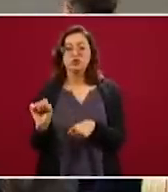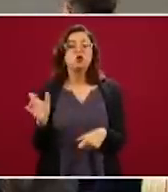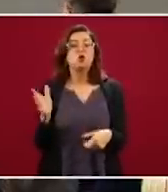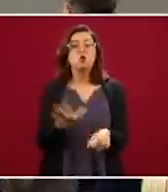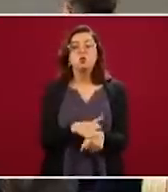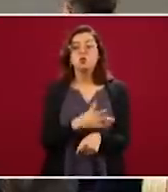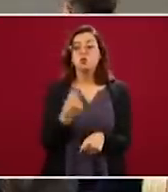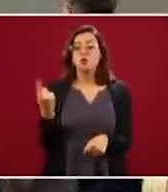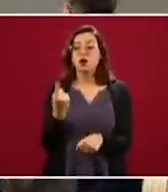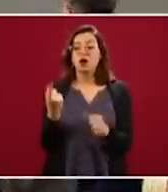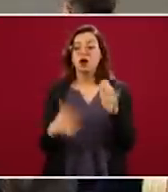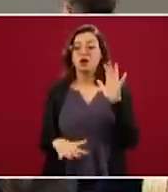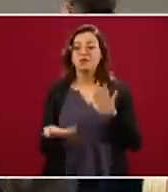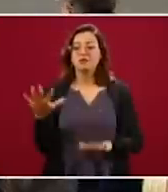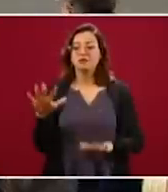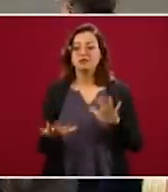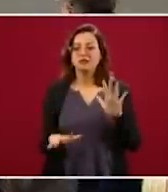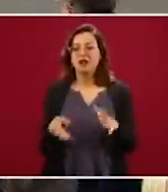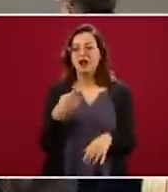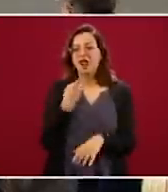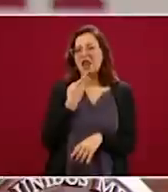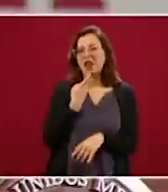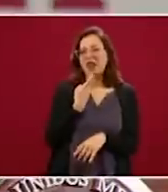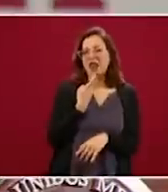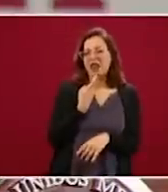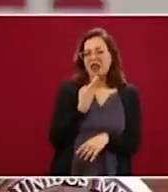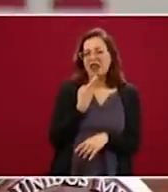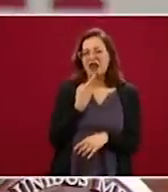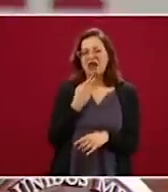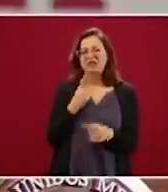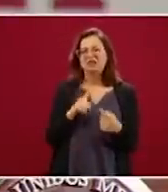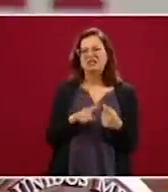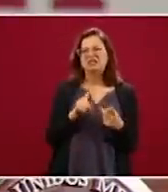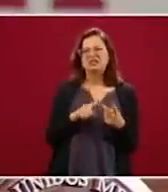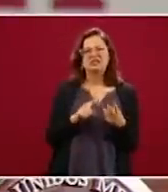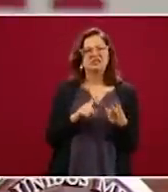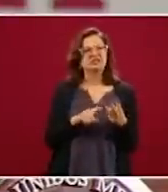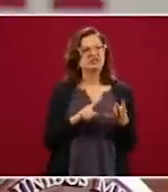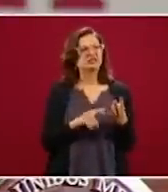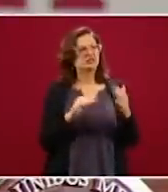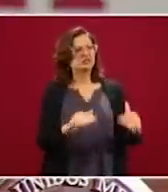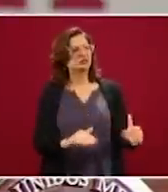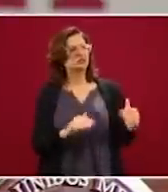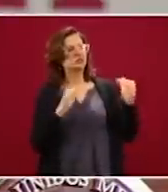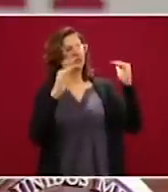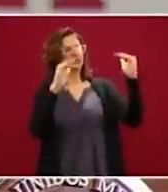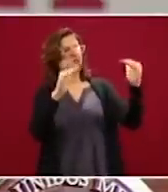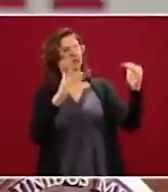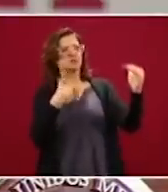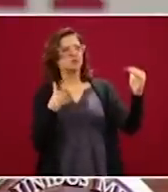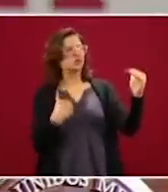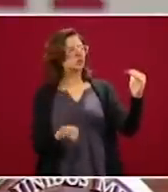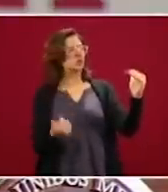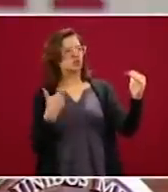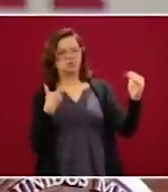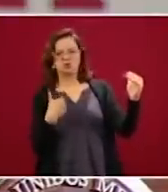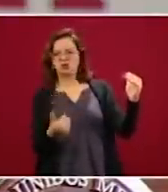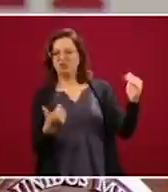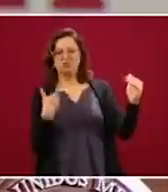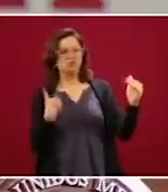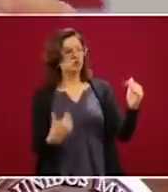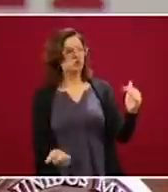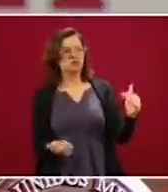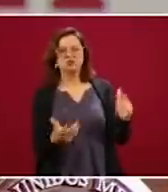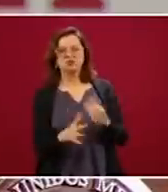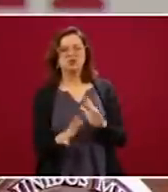esta tribuna, la gente no entiende las consecuencias por hablar de manera muy técnica, pues nosotros queremos hablar de